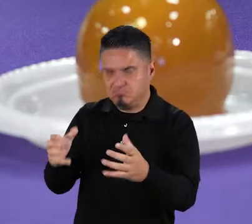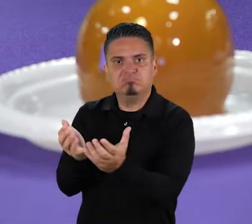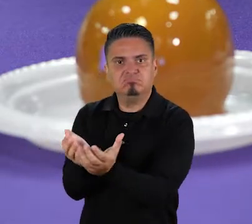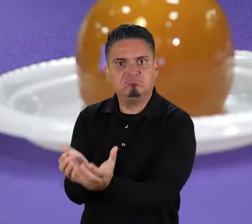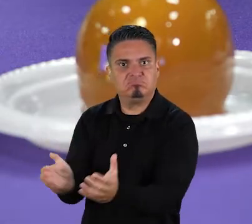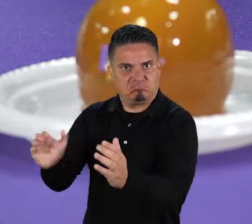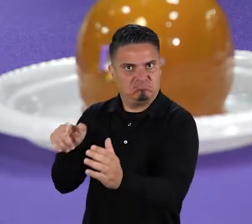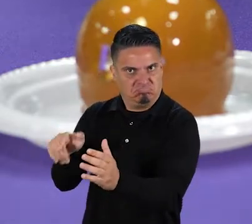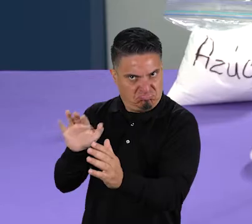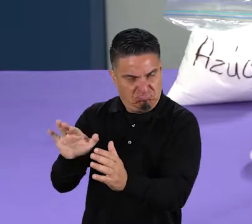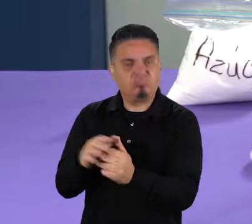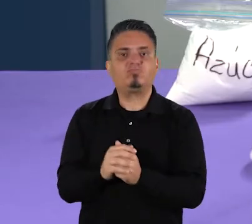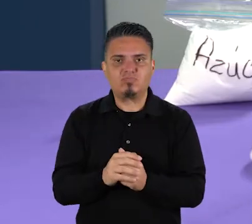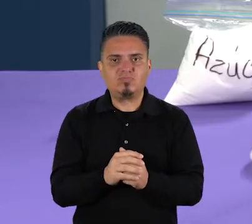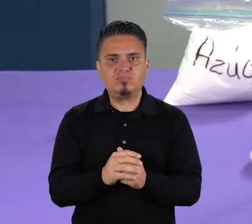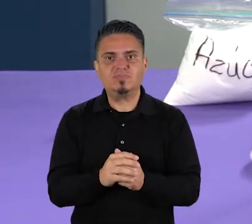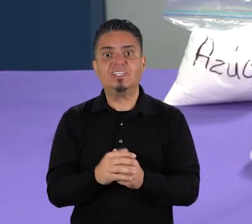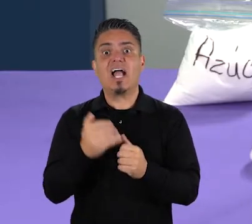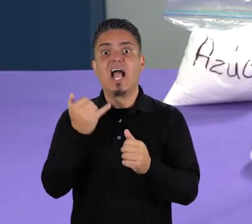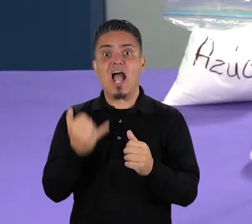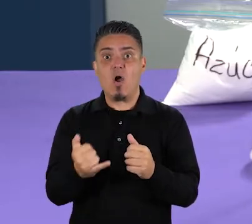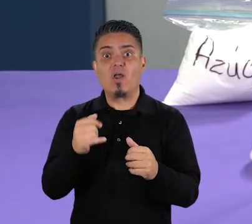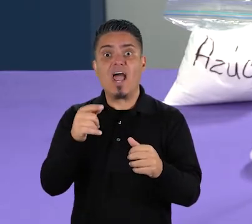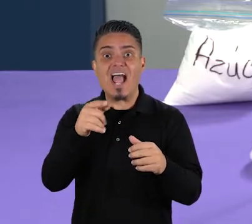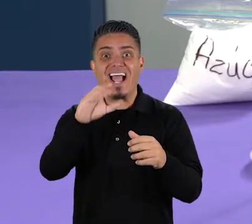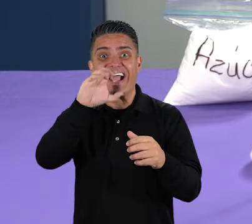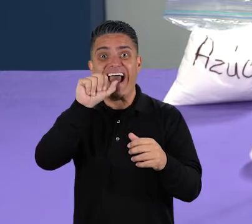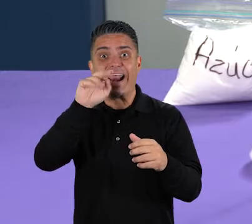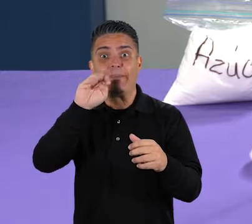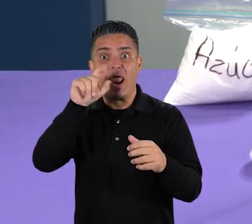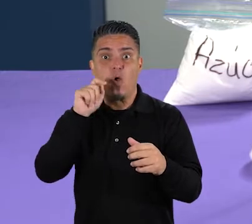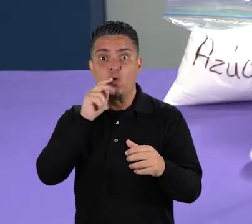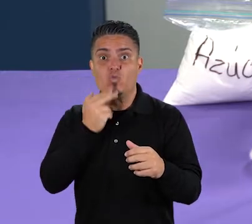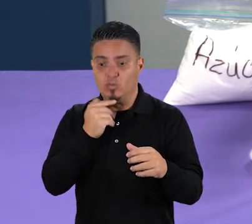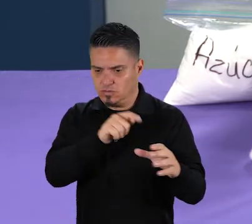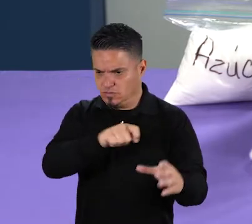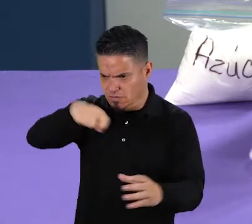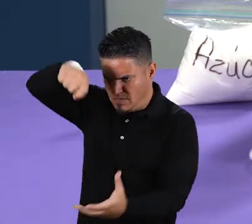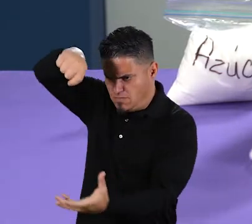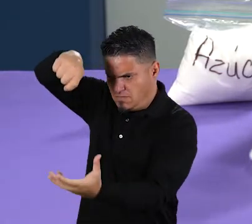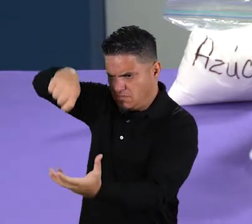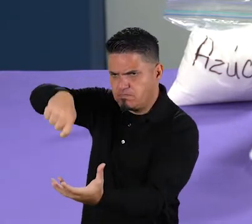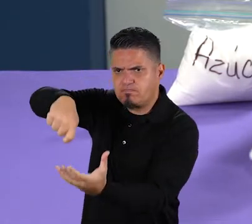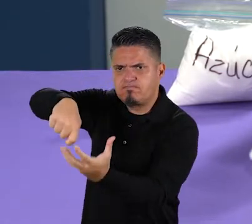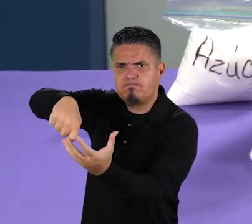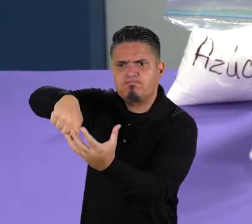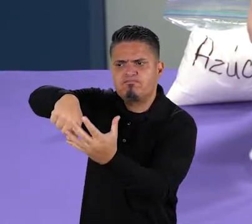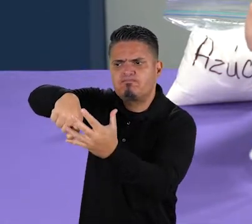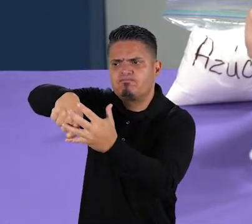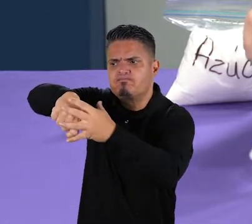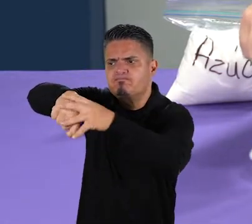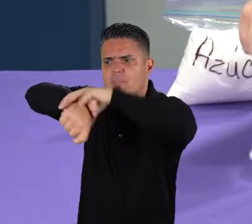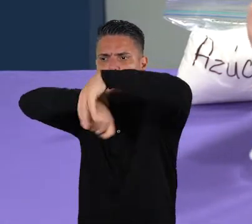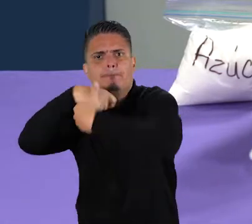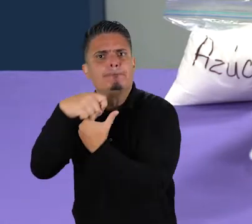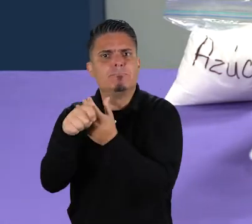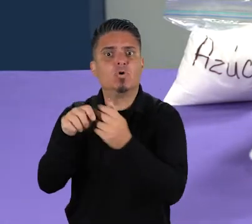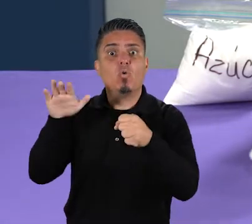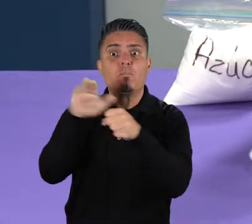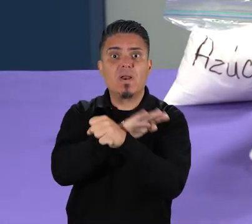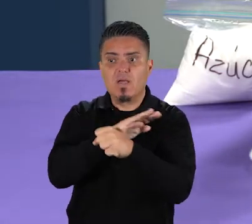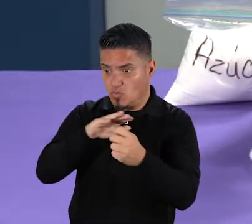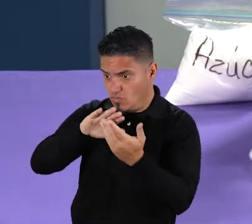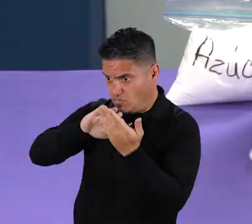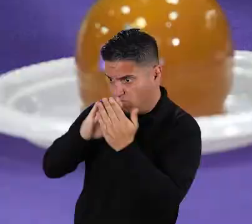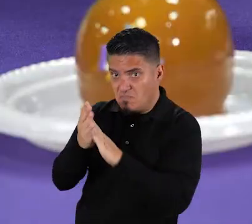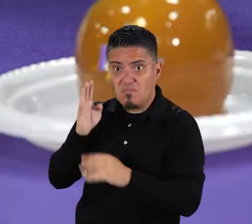fácilmente para que la misma la puedas insertar completamente en el caramelo, porque debes cubrirla hasta el